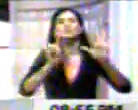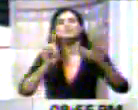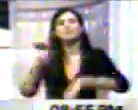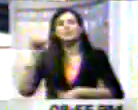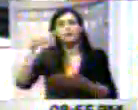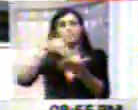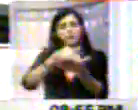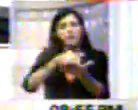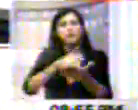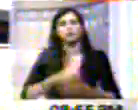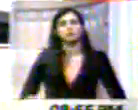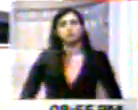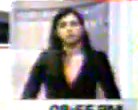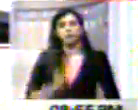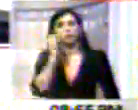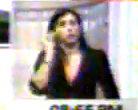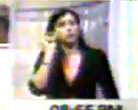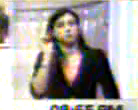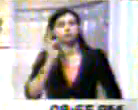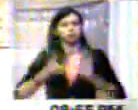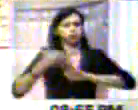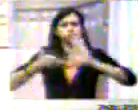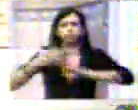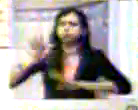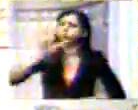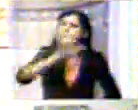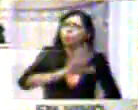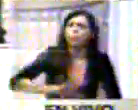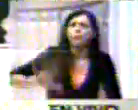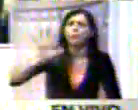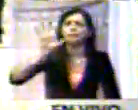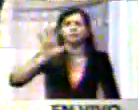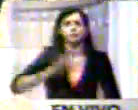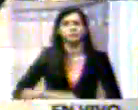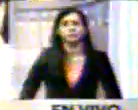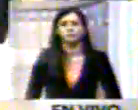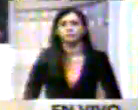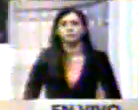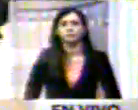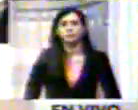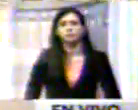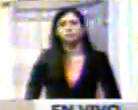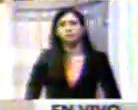18.860.000 compatriotas se movilizaron a lo largo y ancho del país.